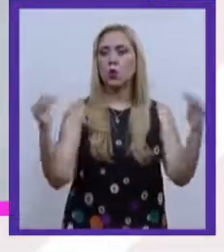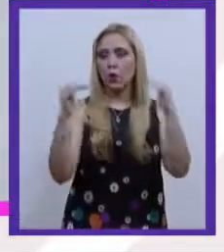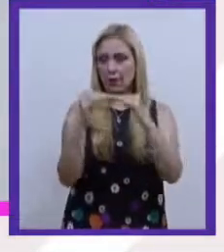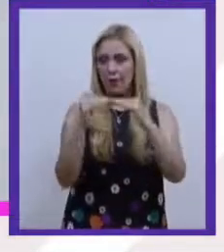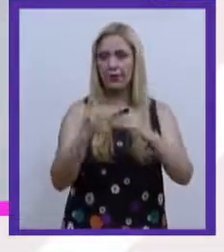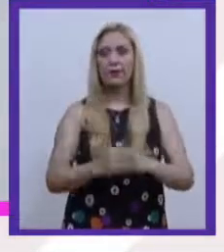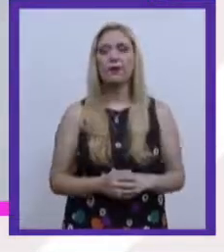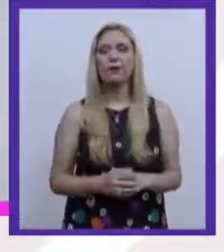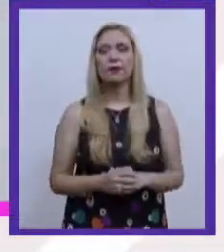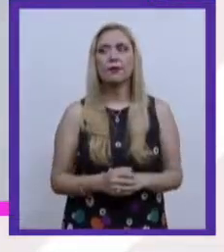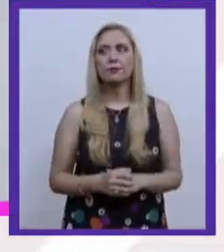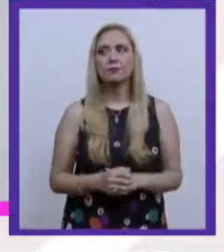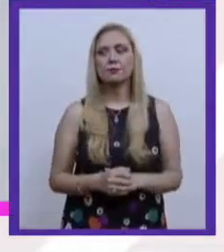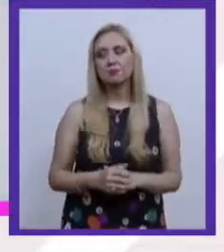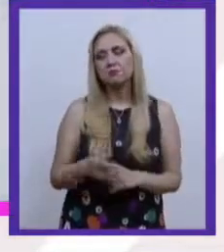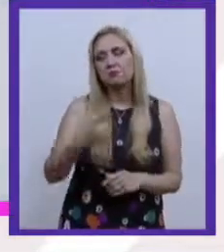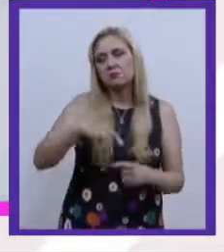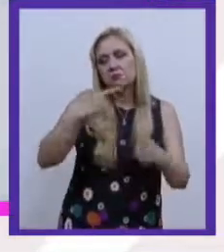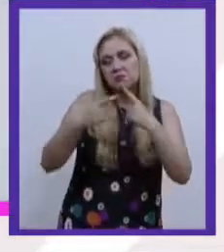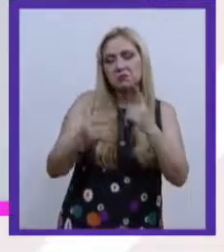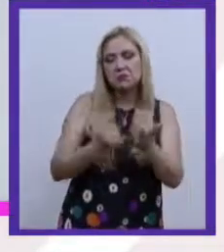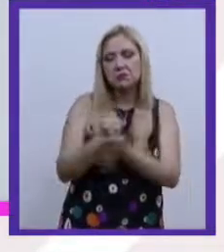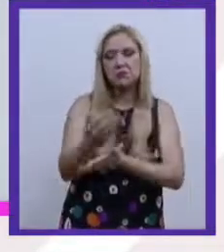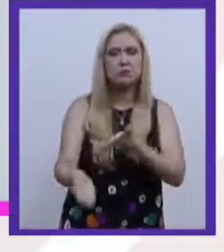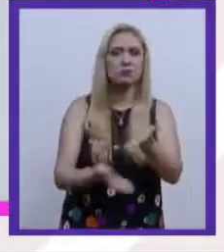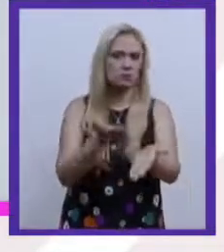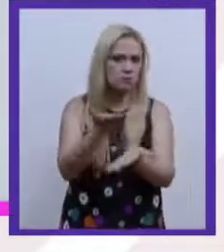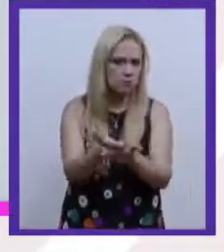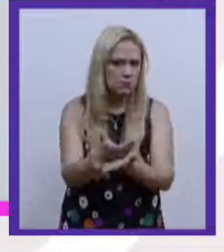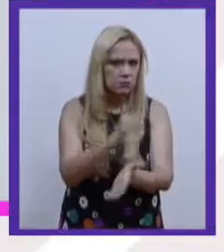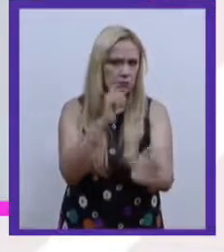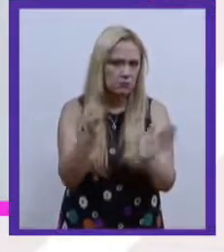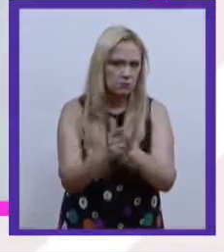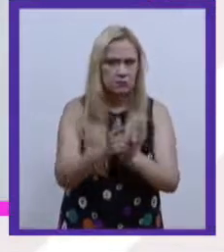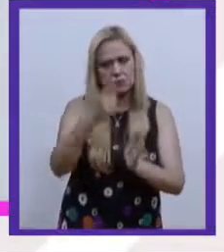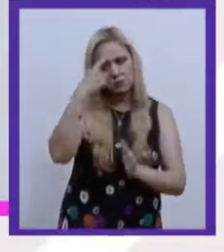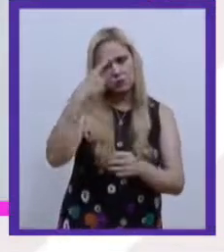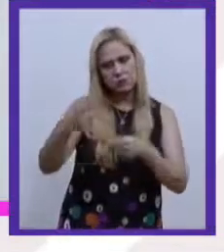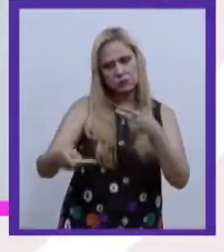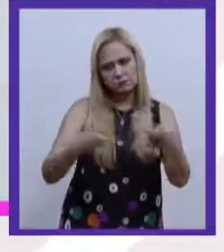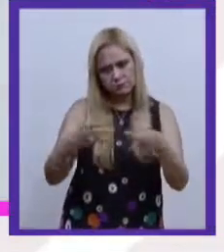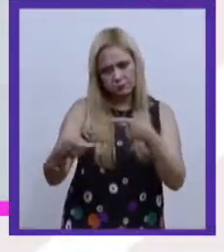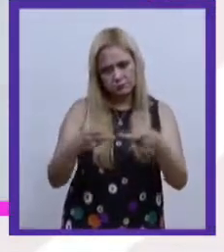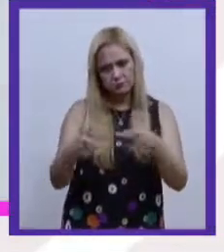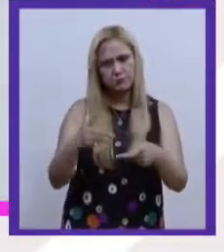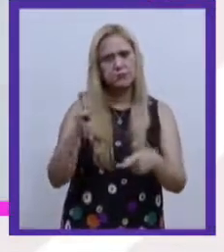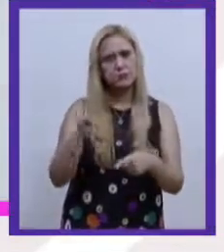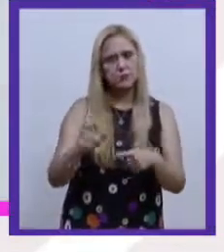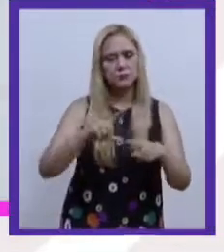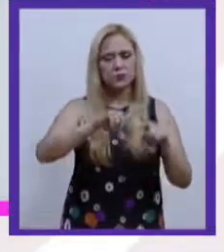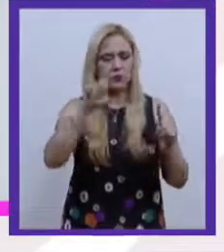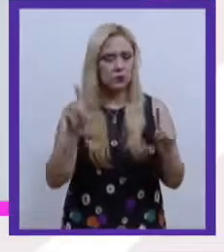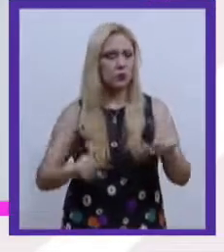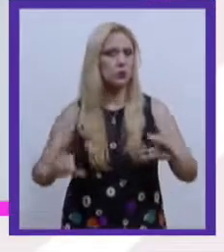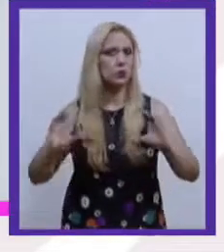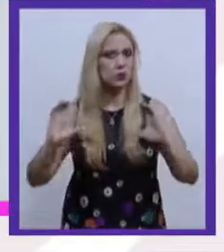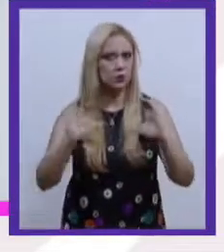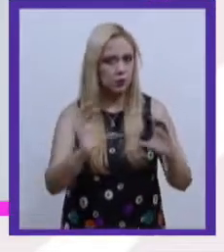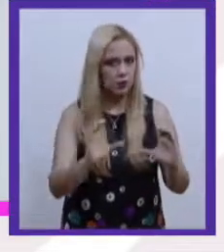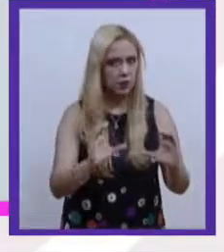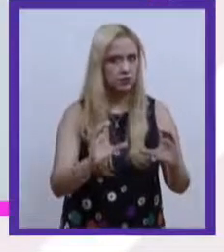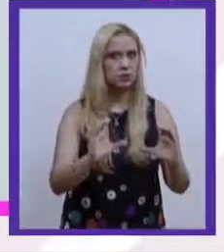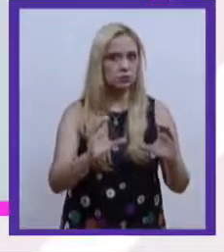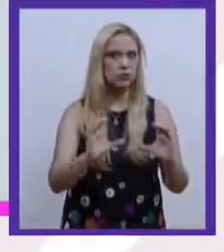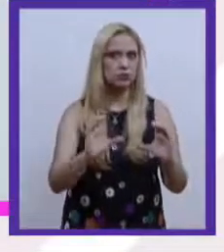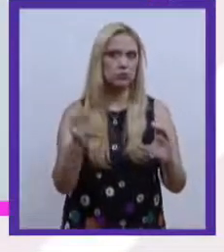otras, decidimos presentar esta ley esta ley general para un sistema nacional de cuidados. Incluso